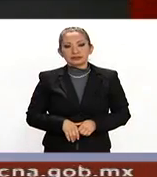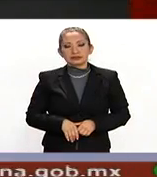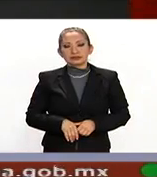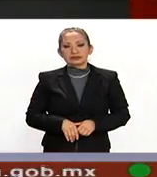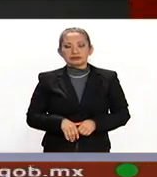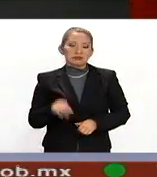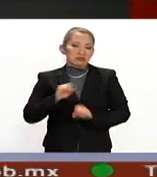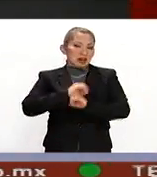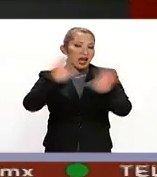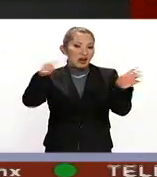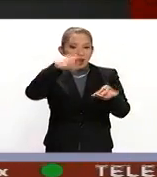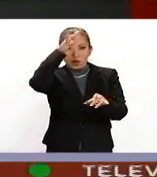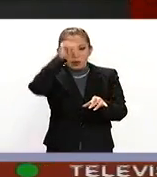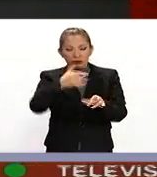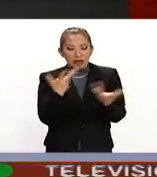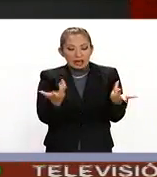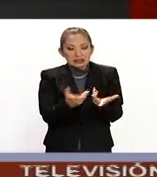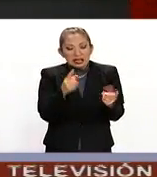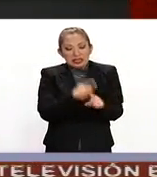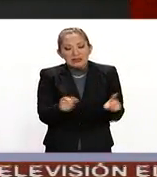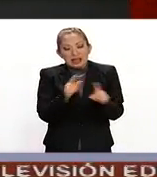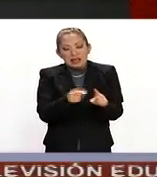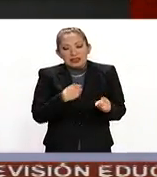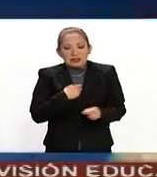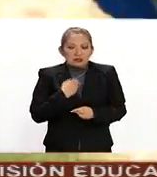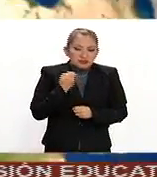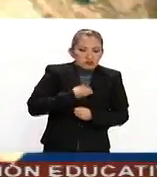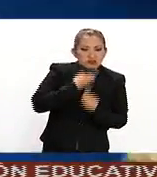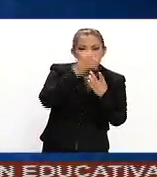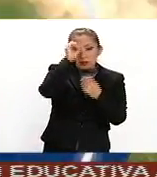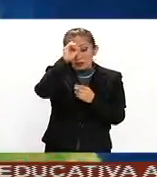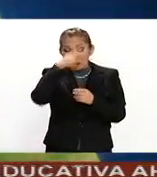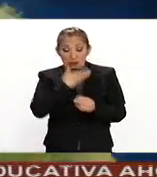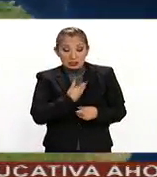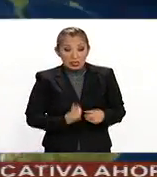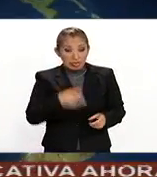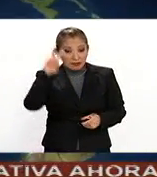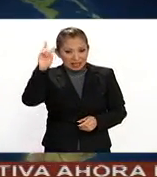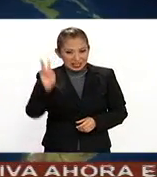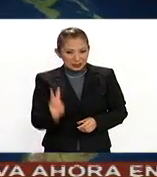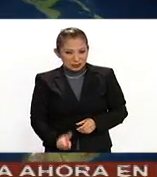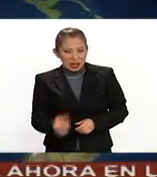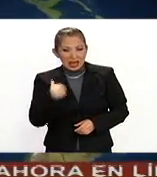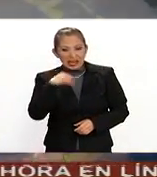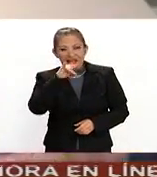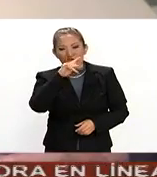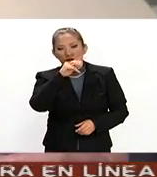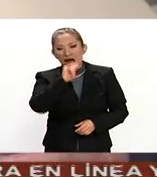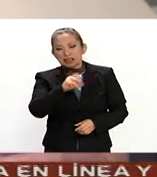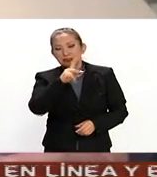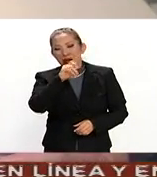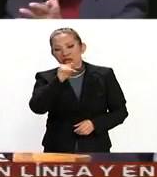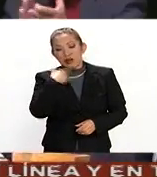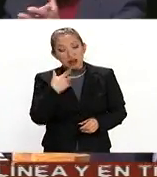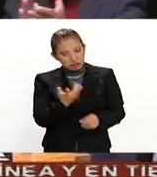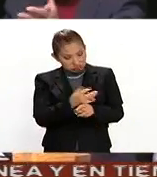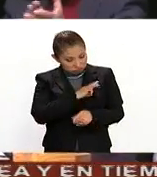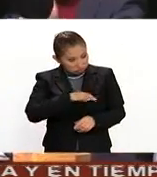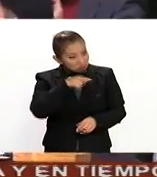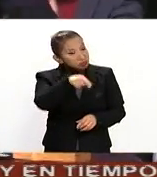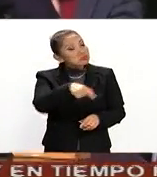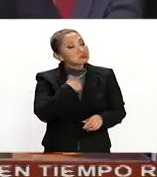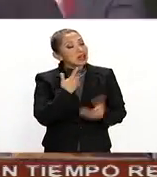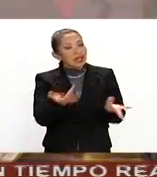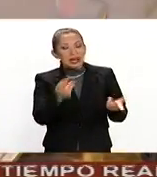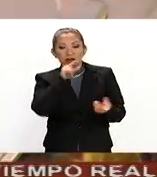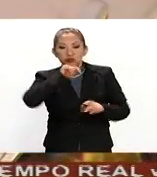Por supuesto que este acuerdo generó varias reacciones. Por ejemplo, el presidente de Venezuela, Nicolás Maduro, felicitó a los involucrados, lo hizo en